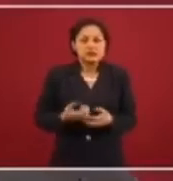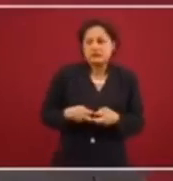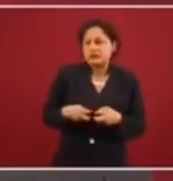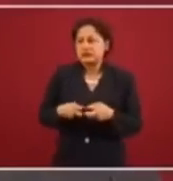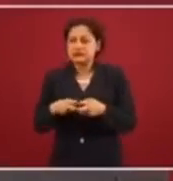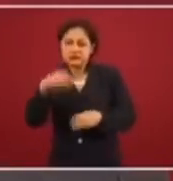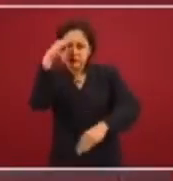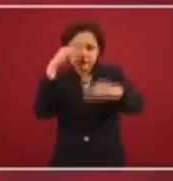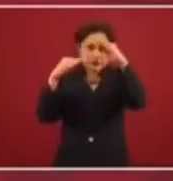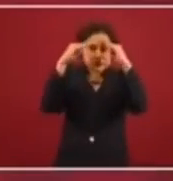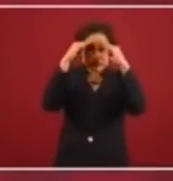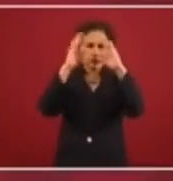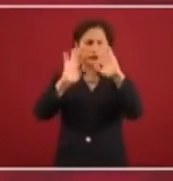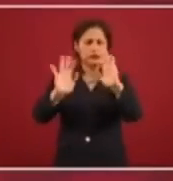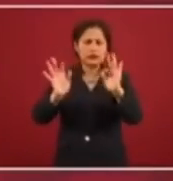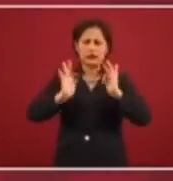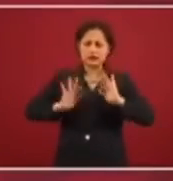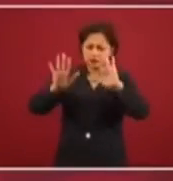y que